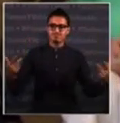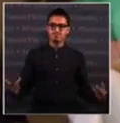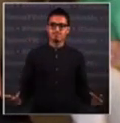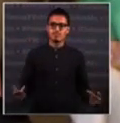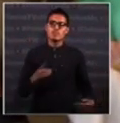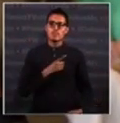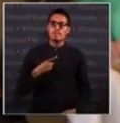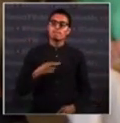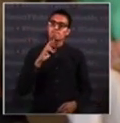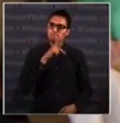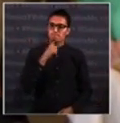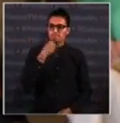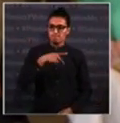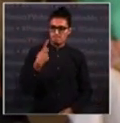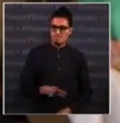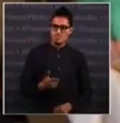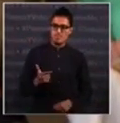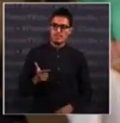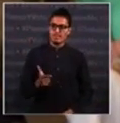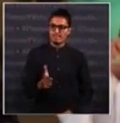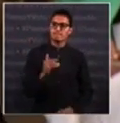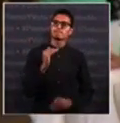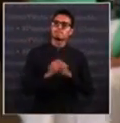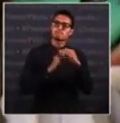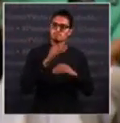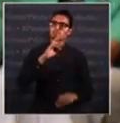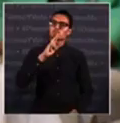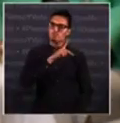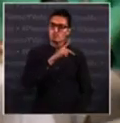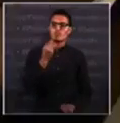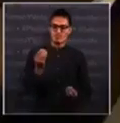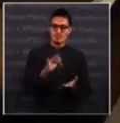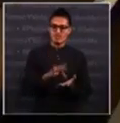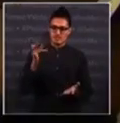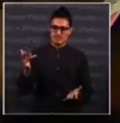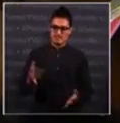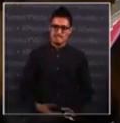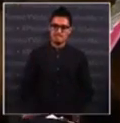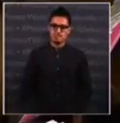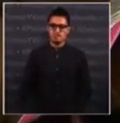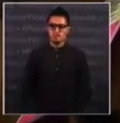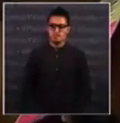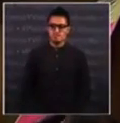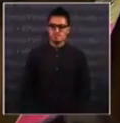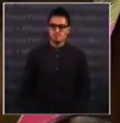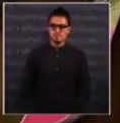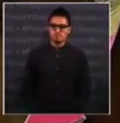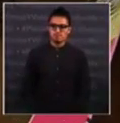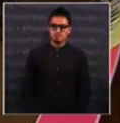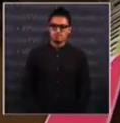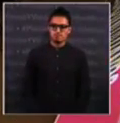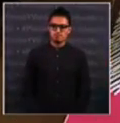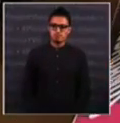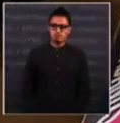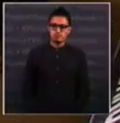este Guanajuato de contrastes y de rostros diferentes. Gracias. Muchas gracias, candidata, por esa presentación